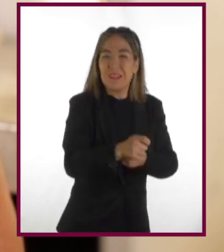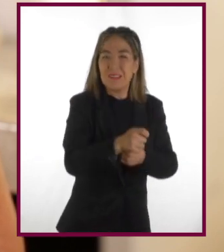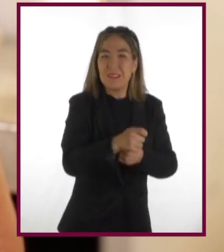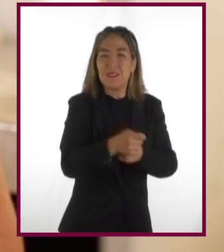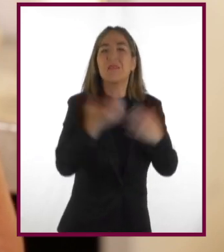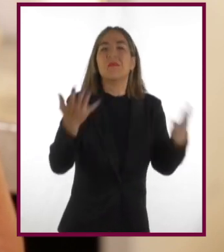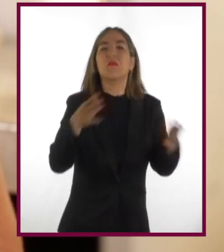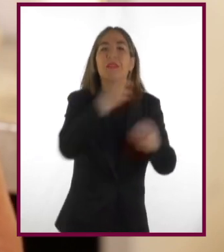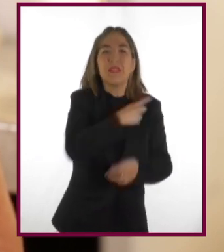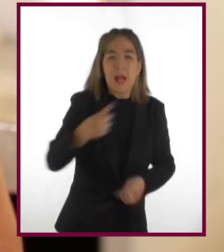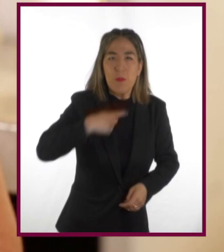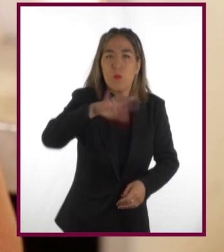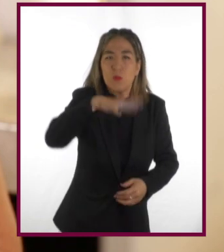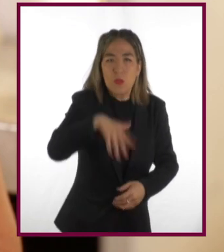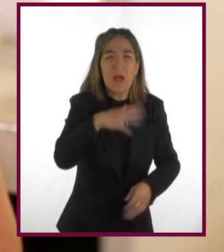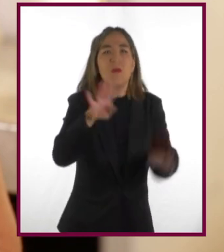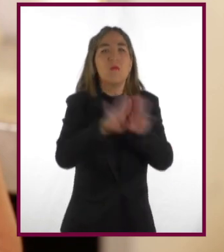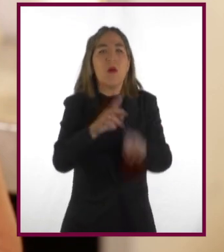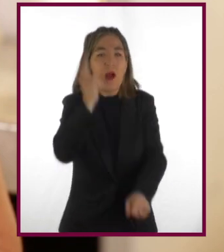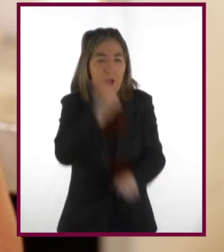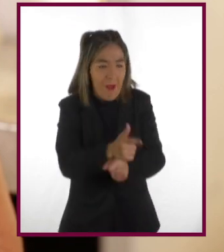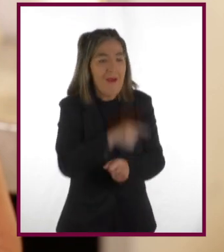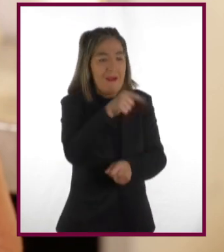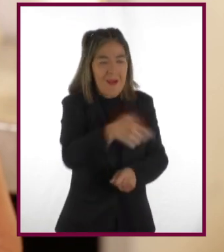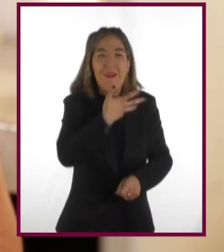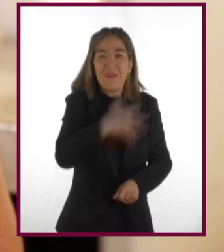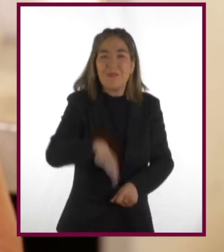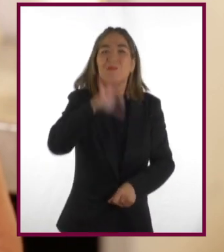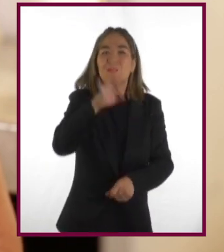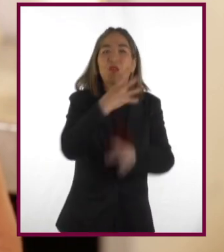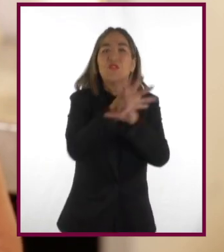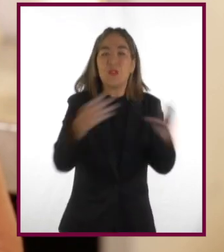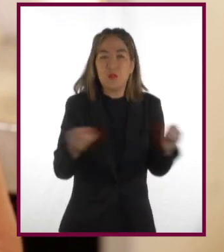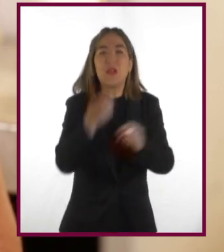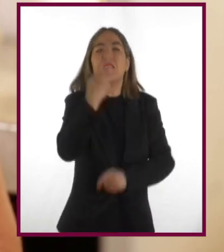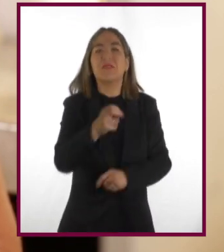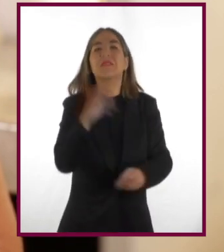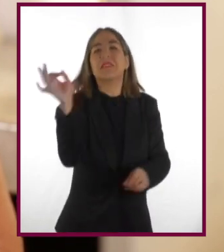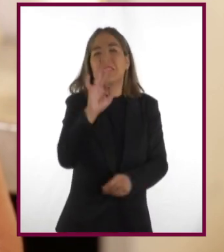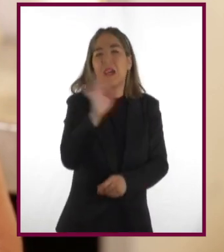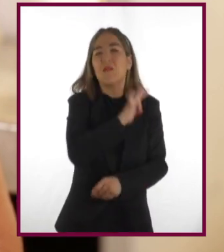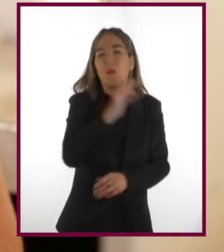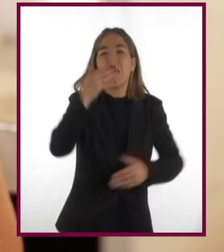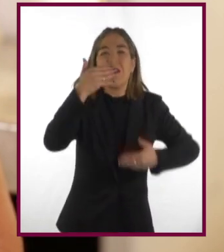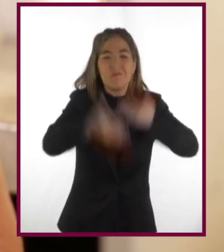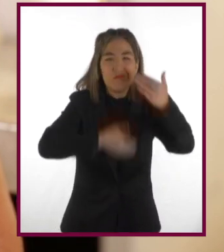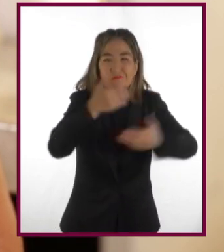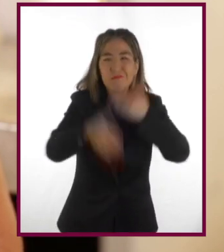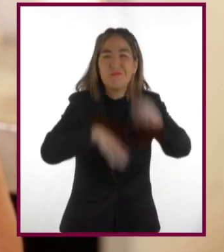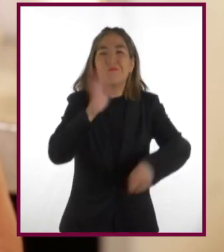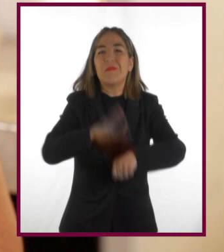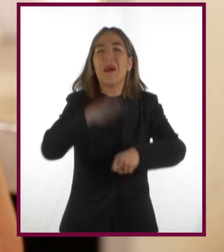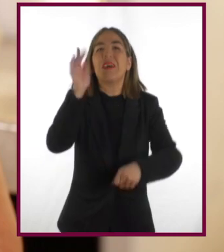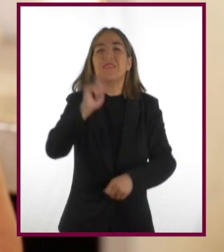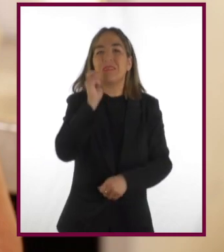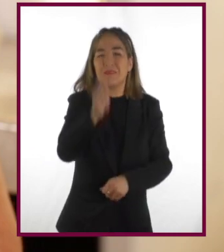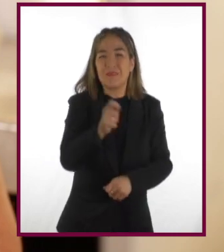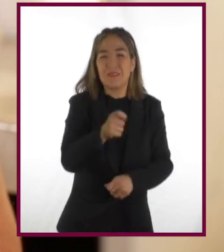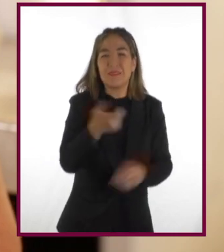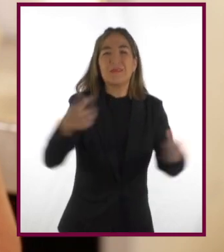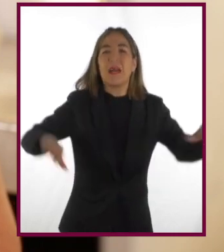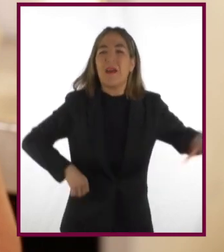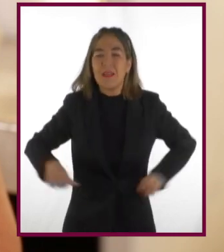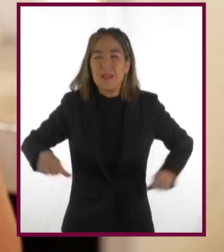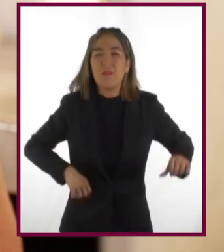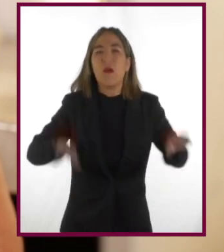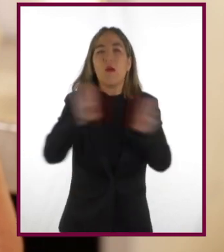Obviamente, encontrar una solución de estos problemas supone un gran avance en el